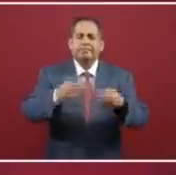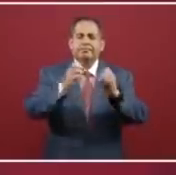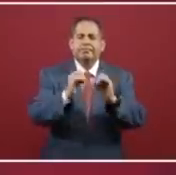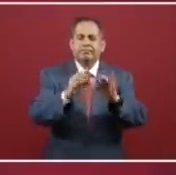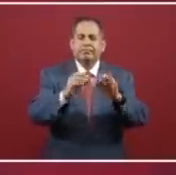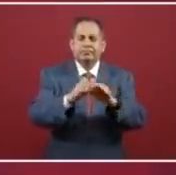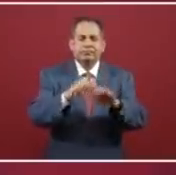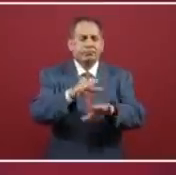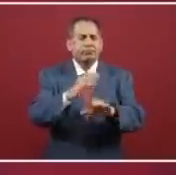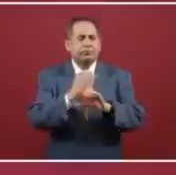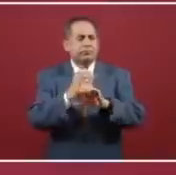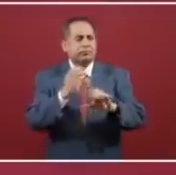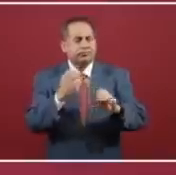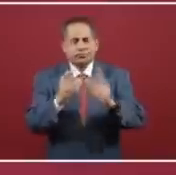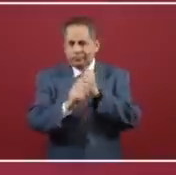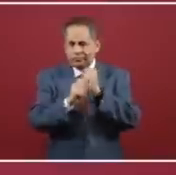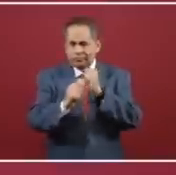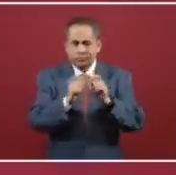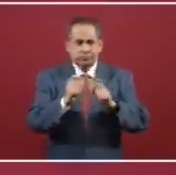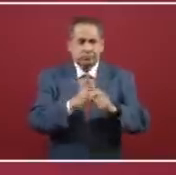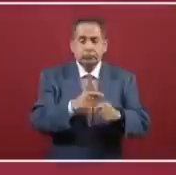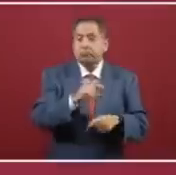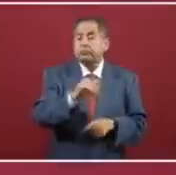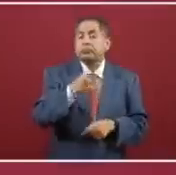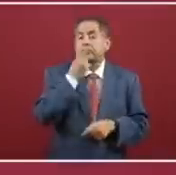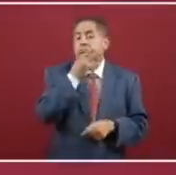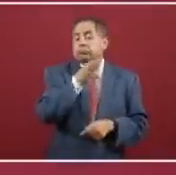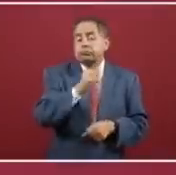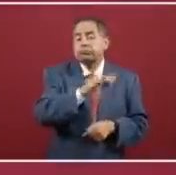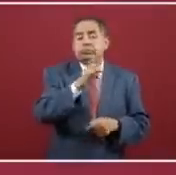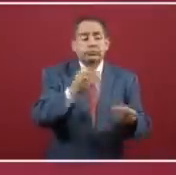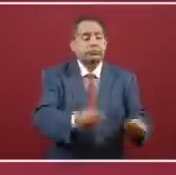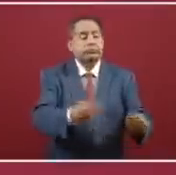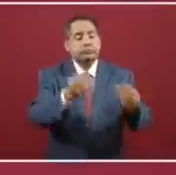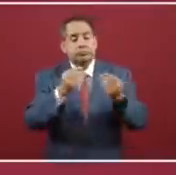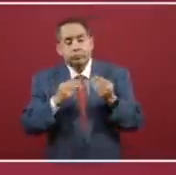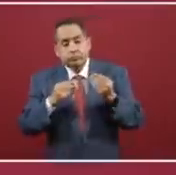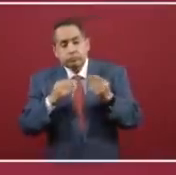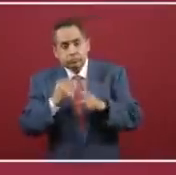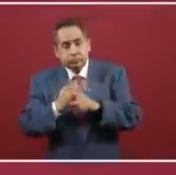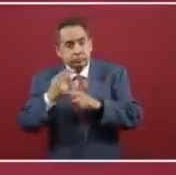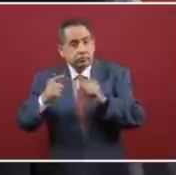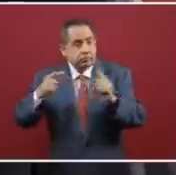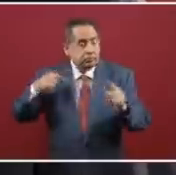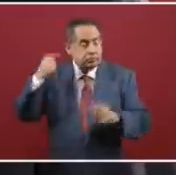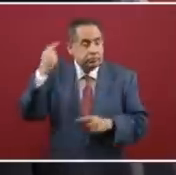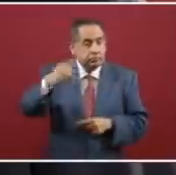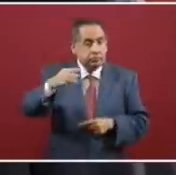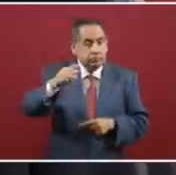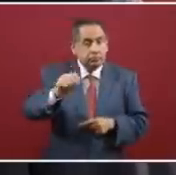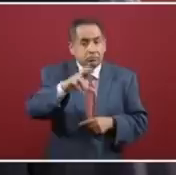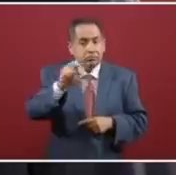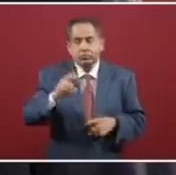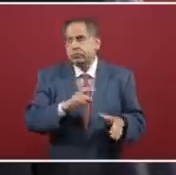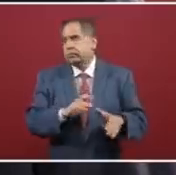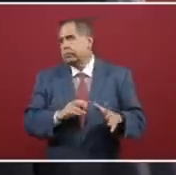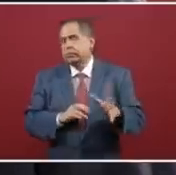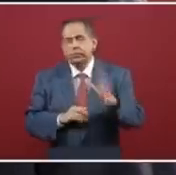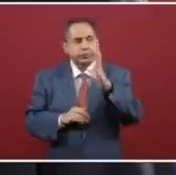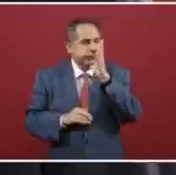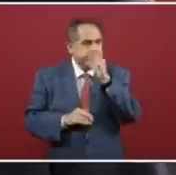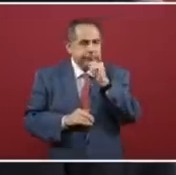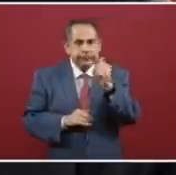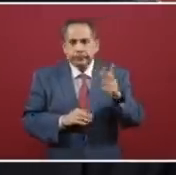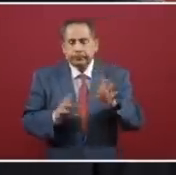y nos iban a entregar las primeras pipas hasta marzo y no íbamos a tener